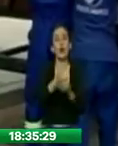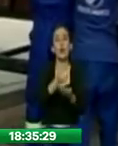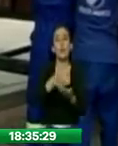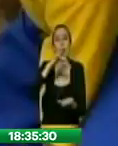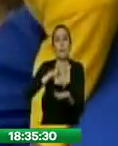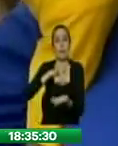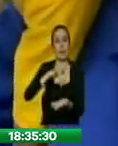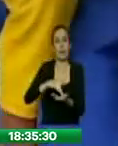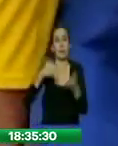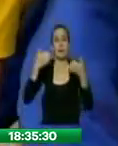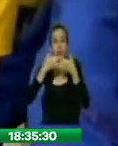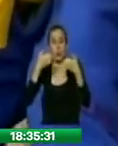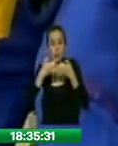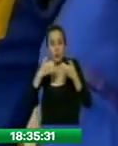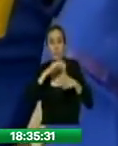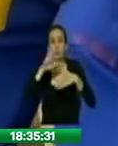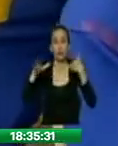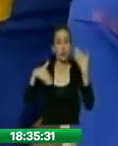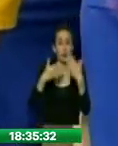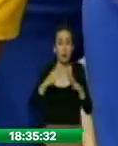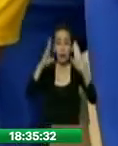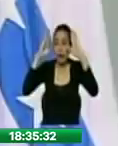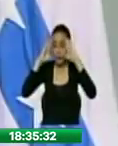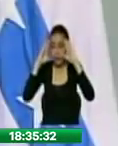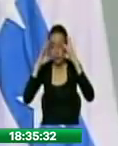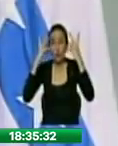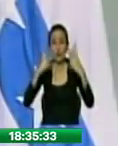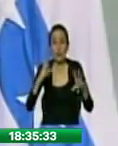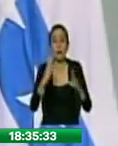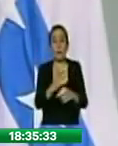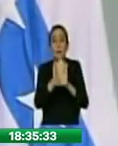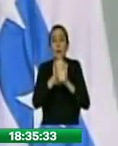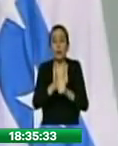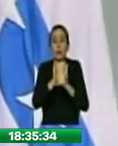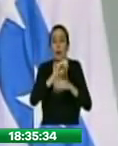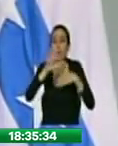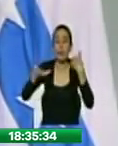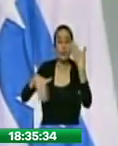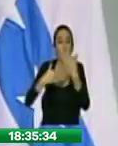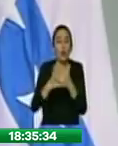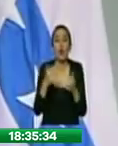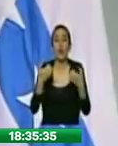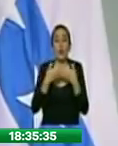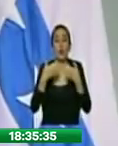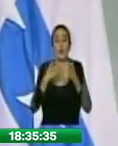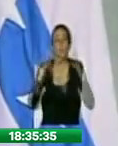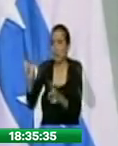médicos y equipamiento para atender a nuestros pacientes y proteger a quienes nos protegen, el